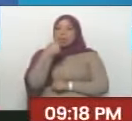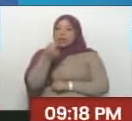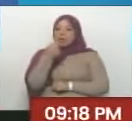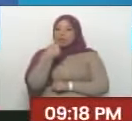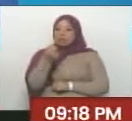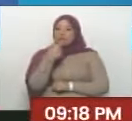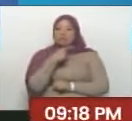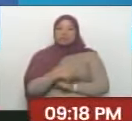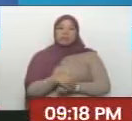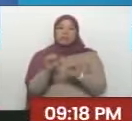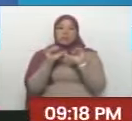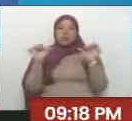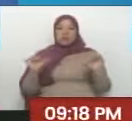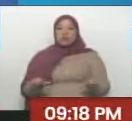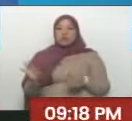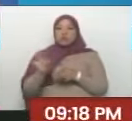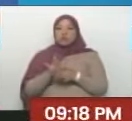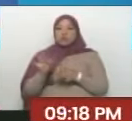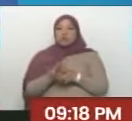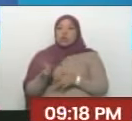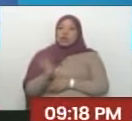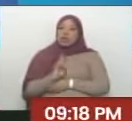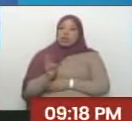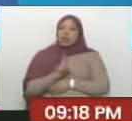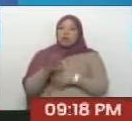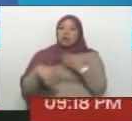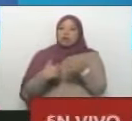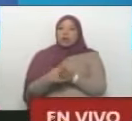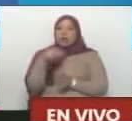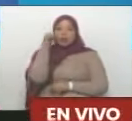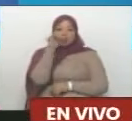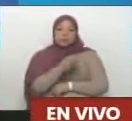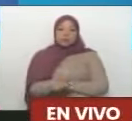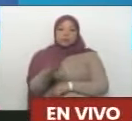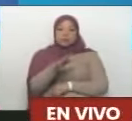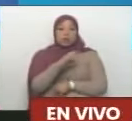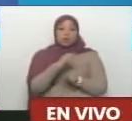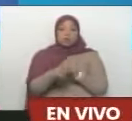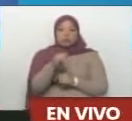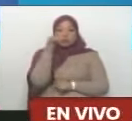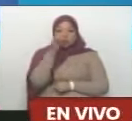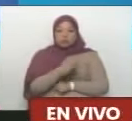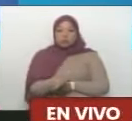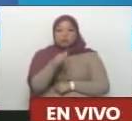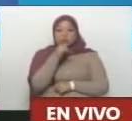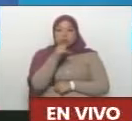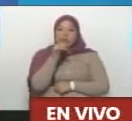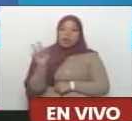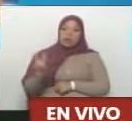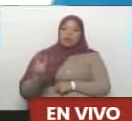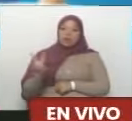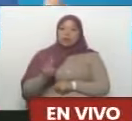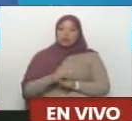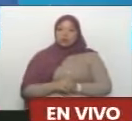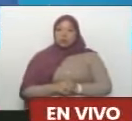medicamentos y un sistema que funcione directamente para cultores y cultoras de